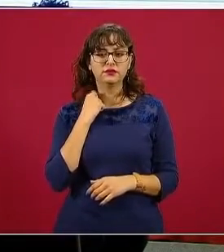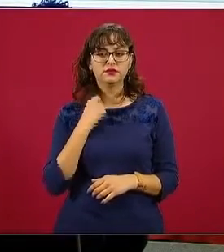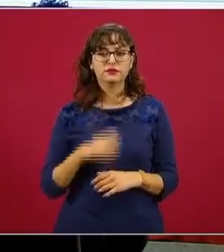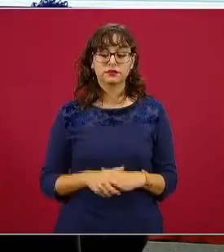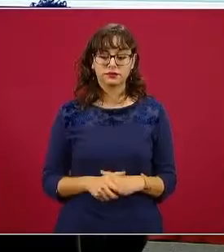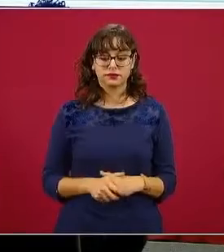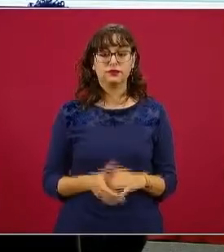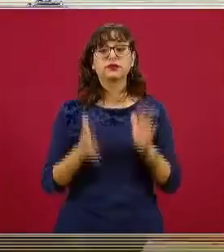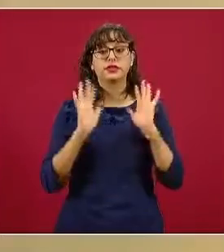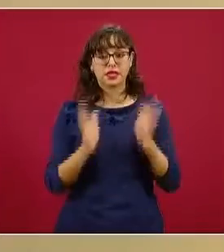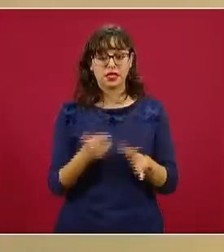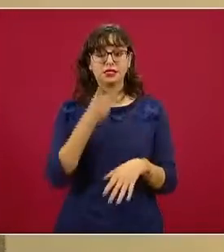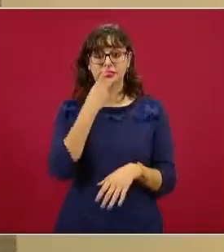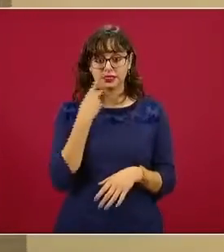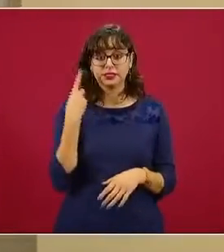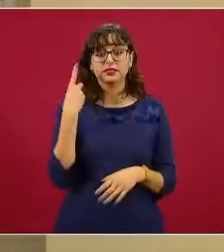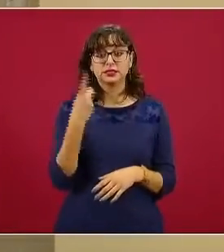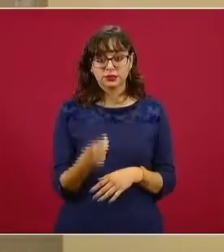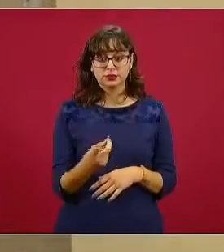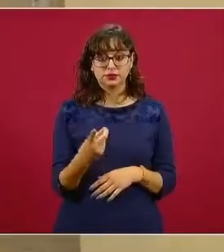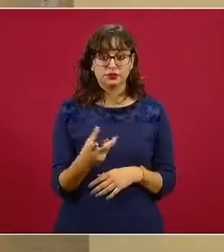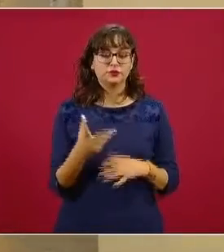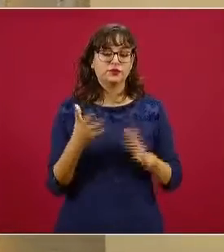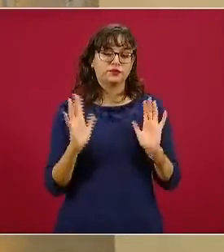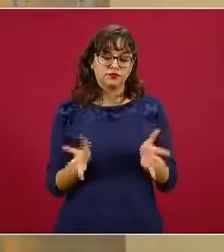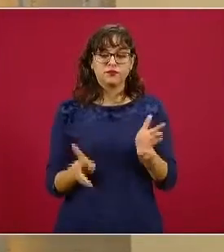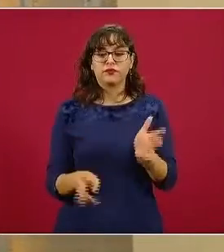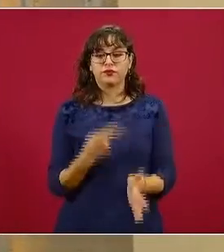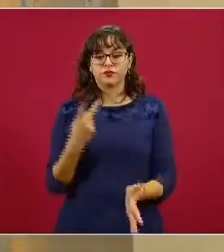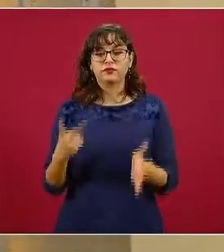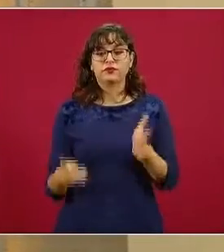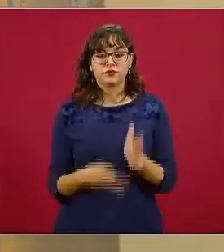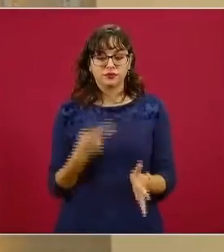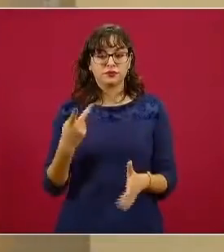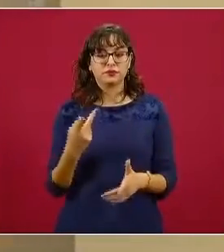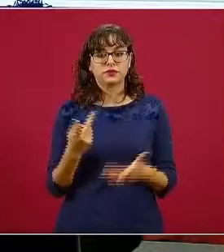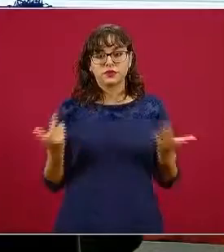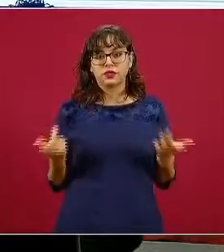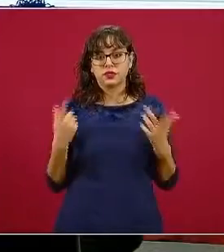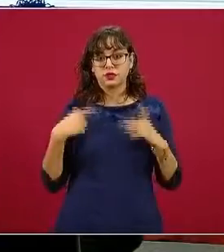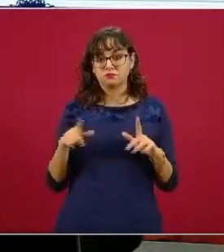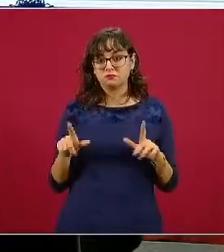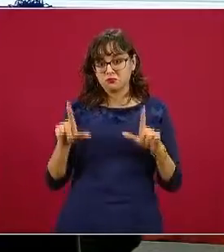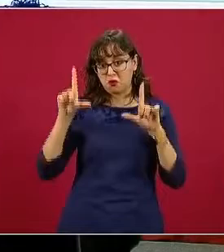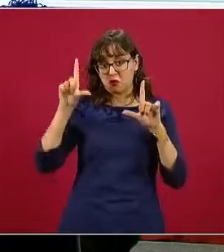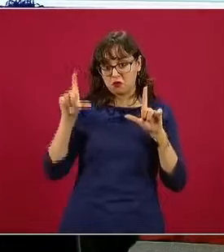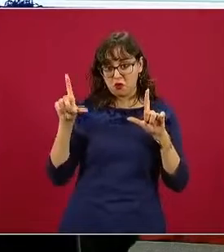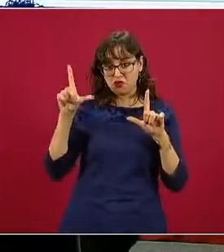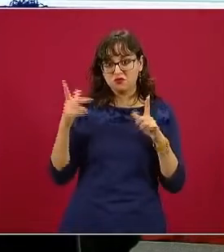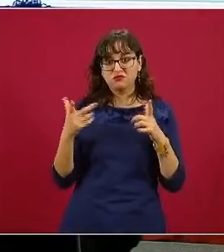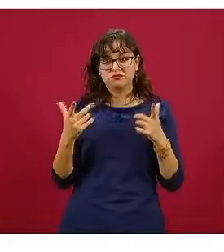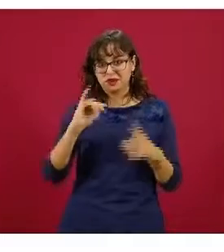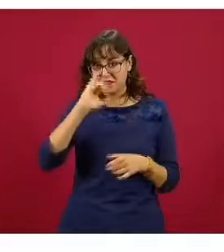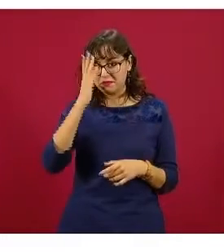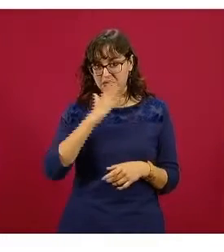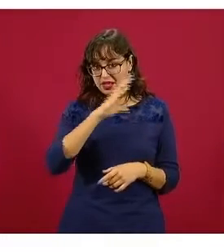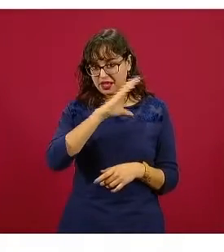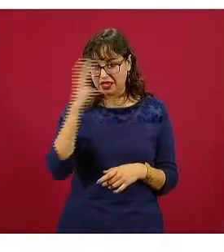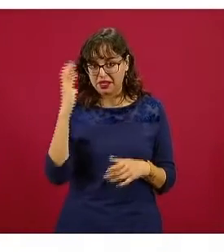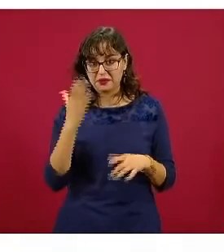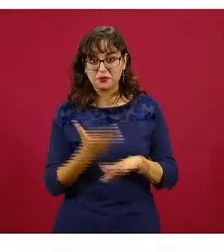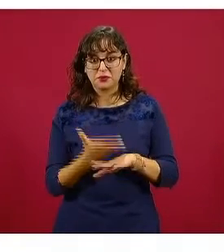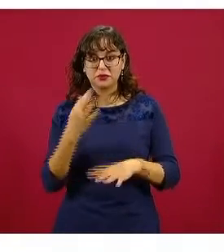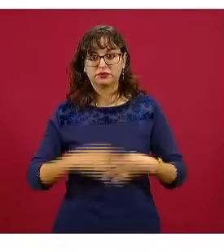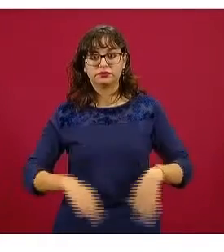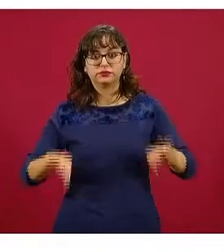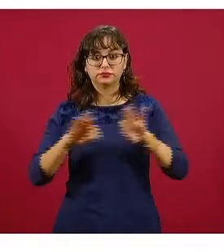Como ya les dije, esto es una cosa que ya se ha iniciado, es una foto que se me hace muy representativa. Antes teníamos a veces